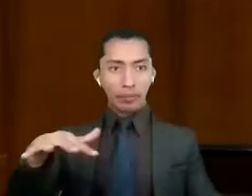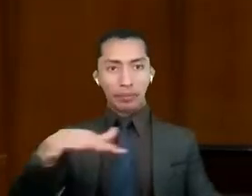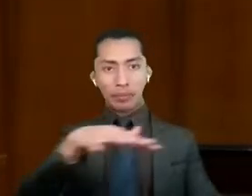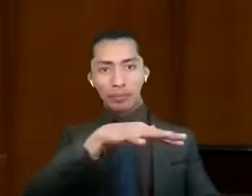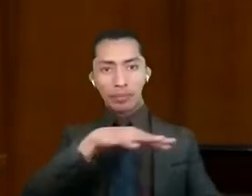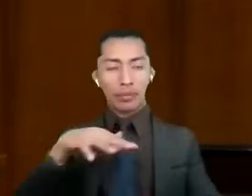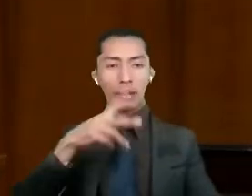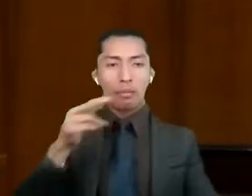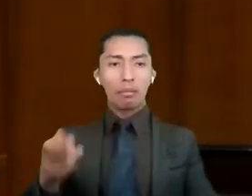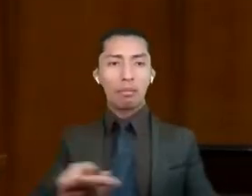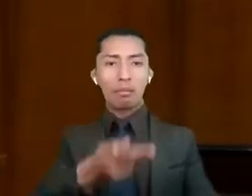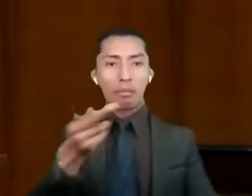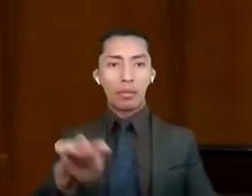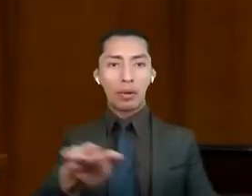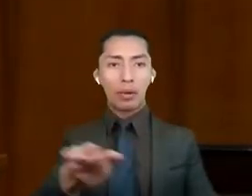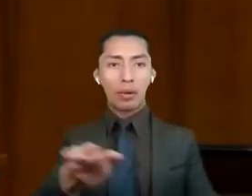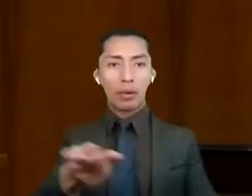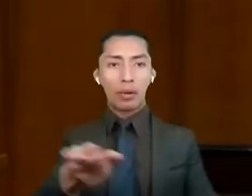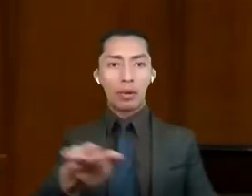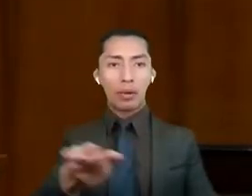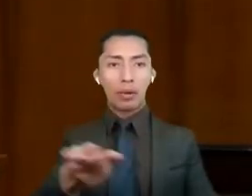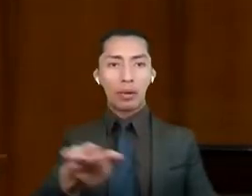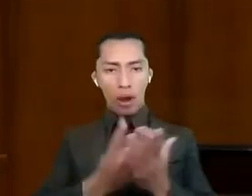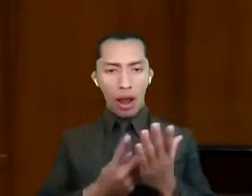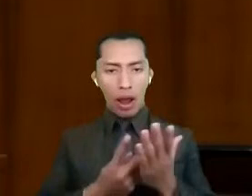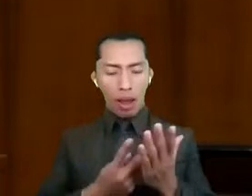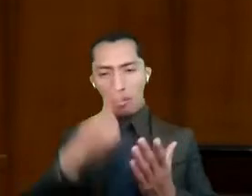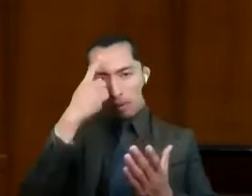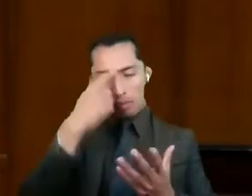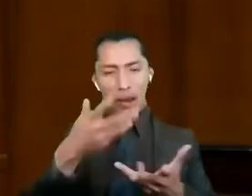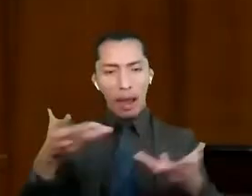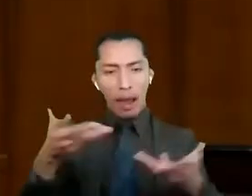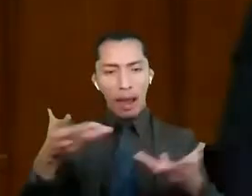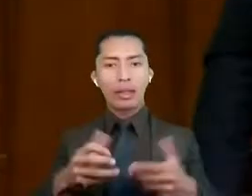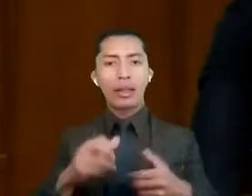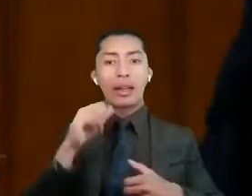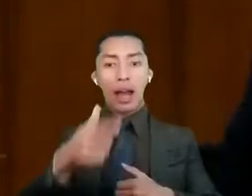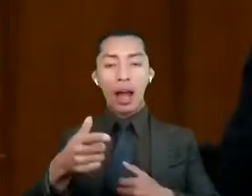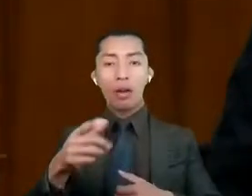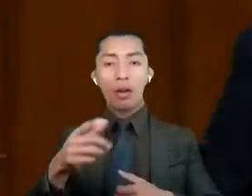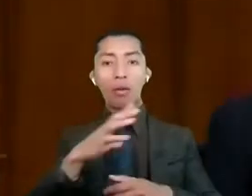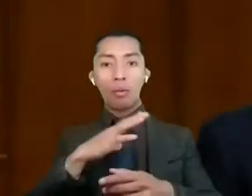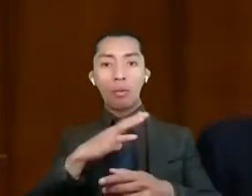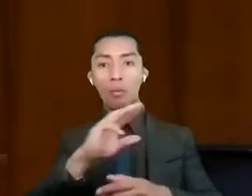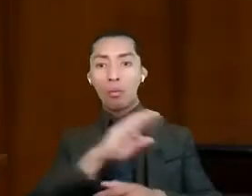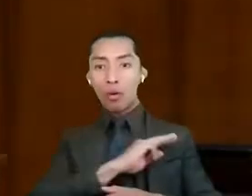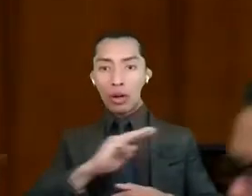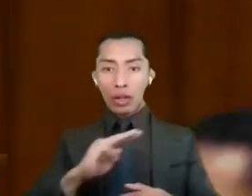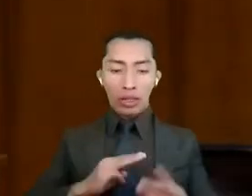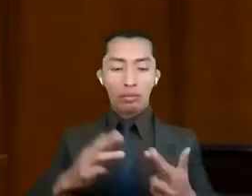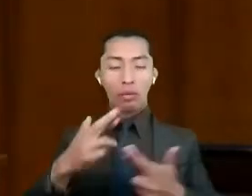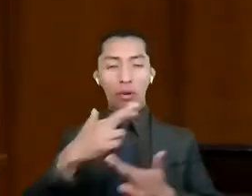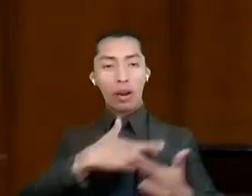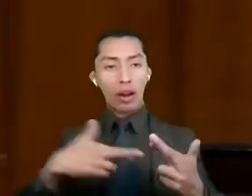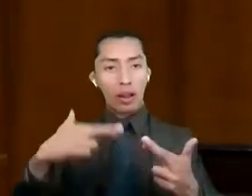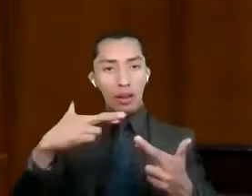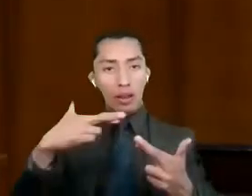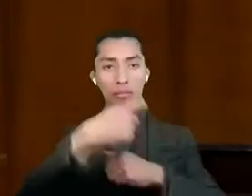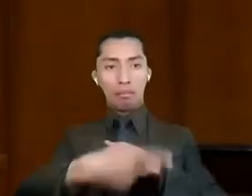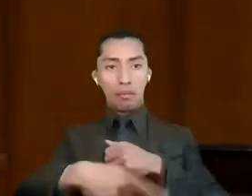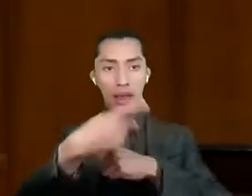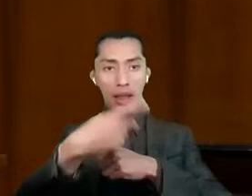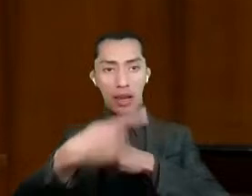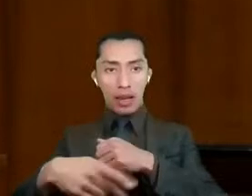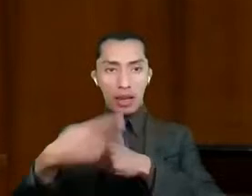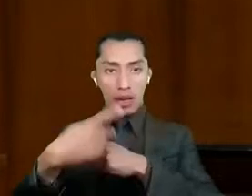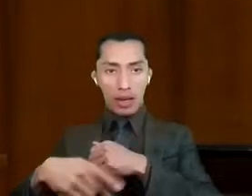pregunta, ¿se tienen planes de contingencia, acción y reacción en los municipios o regiones en riesgos en los que se refiere